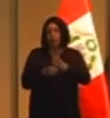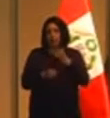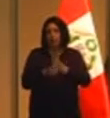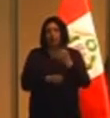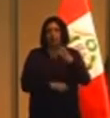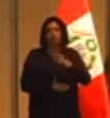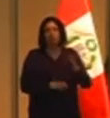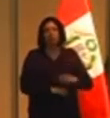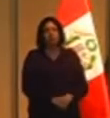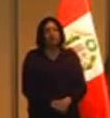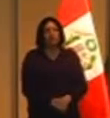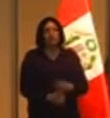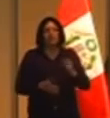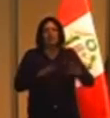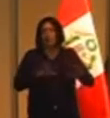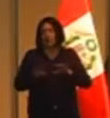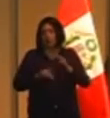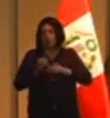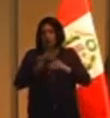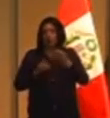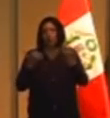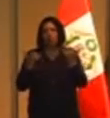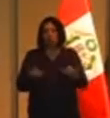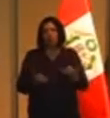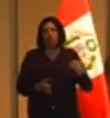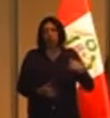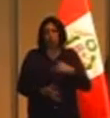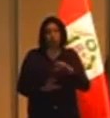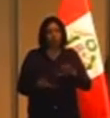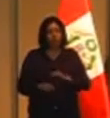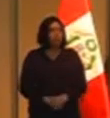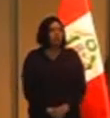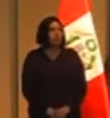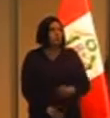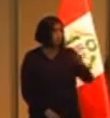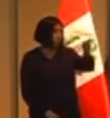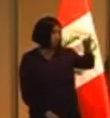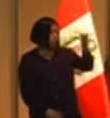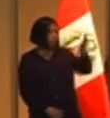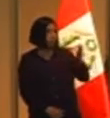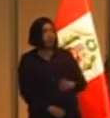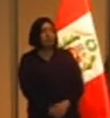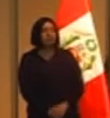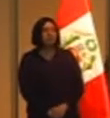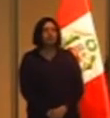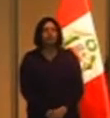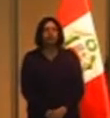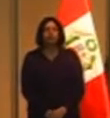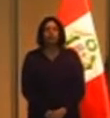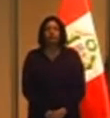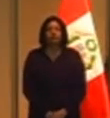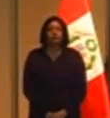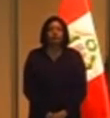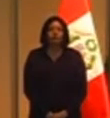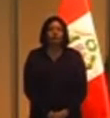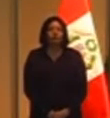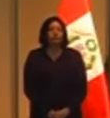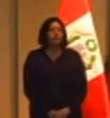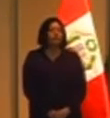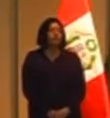ir construyendo lo que hoy tenemos construido. Tenemos una intervención más por allá, me parece. ¿Sí?